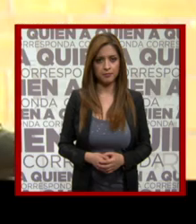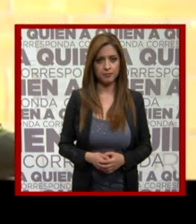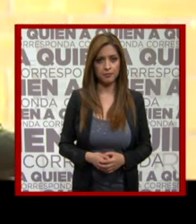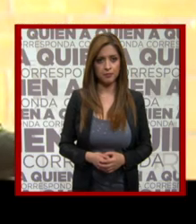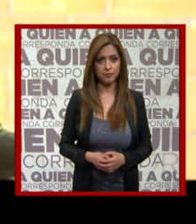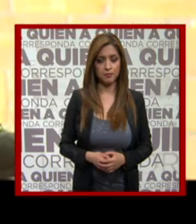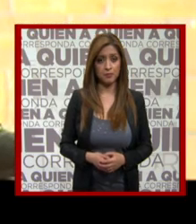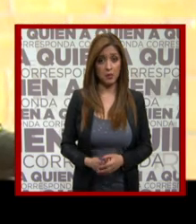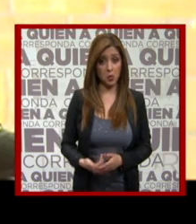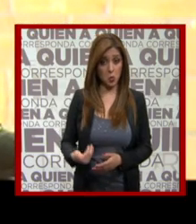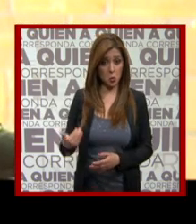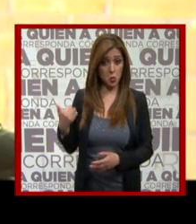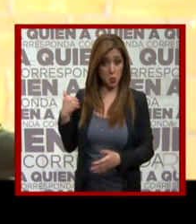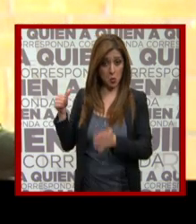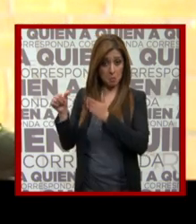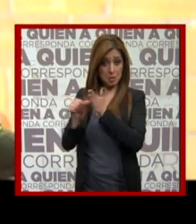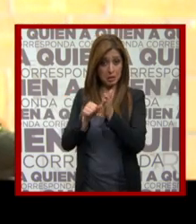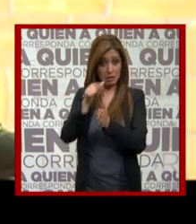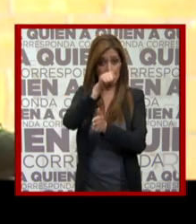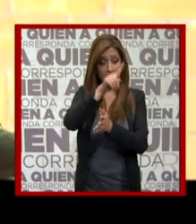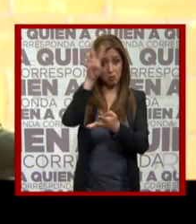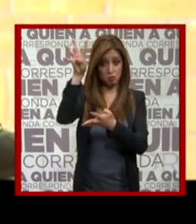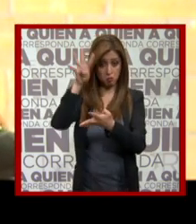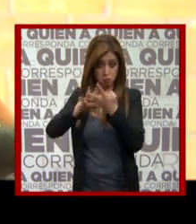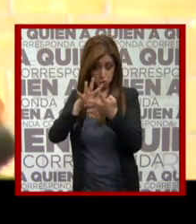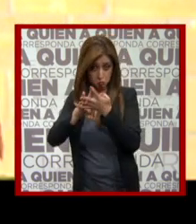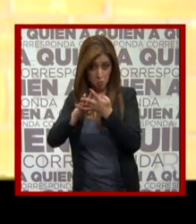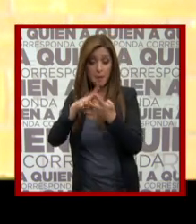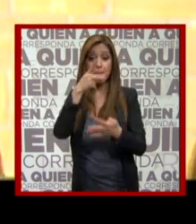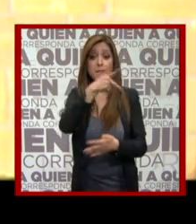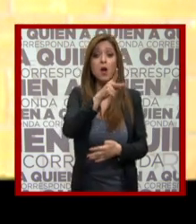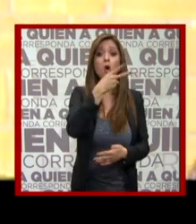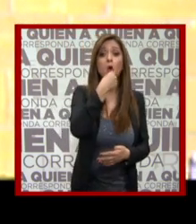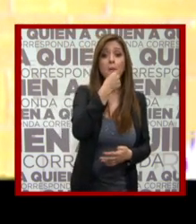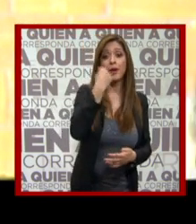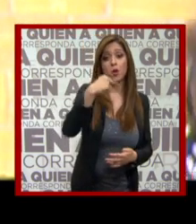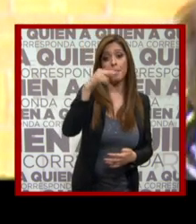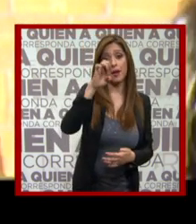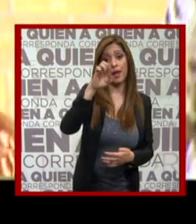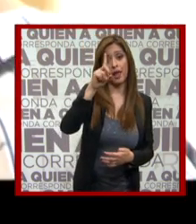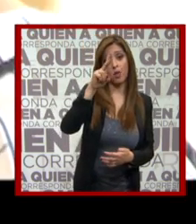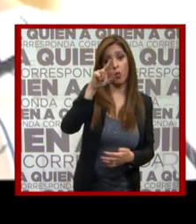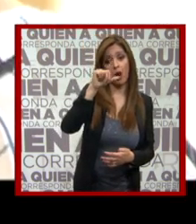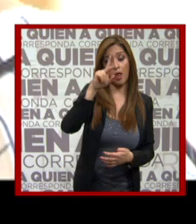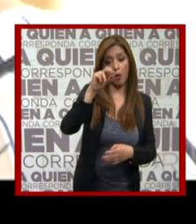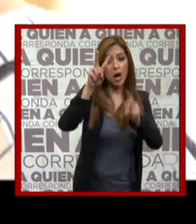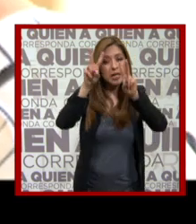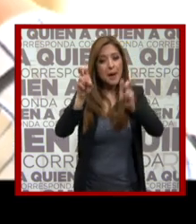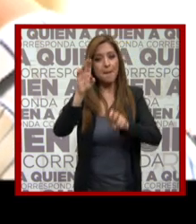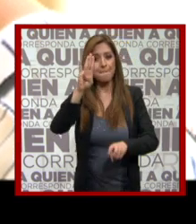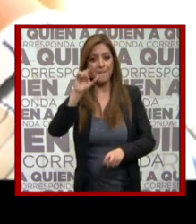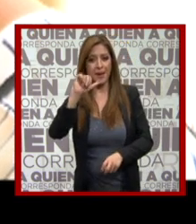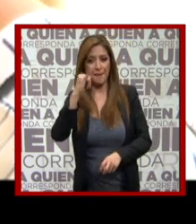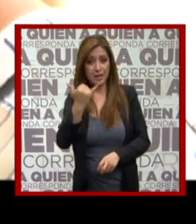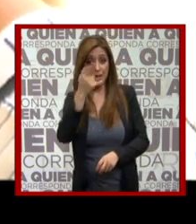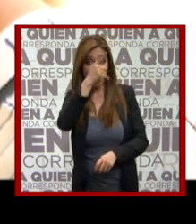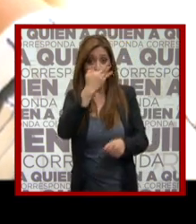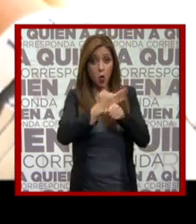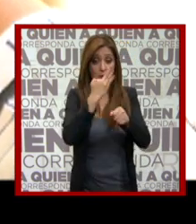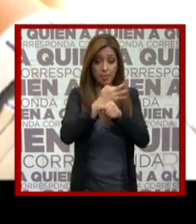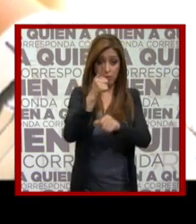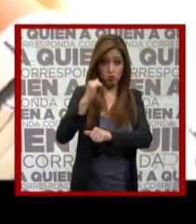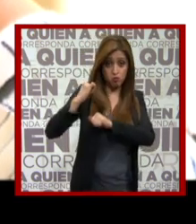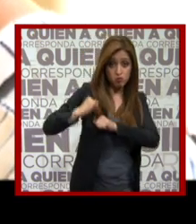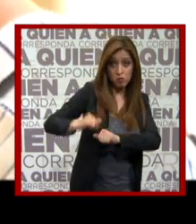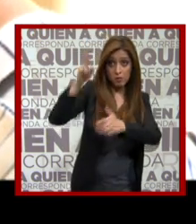Unos meses atrás estaba en prisión, pero ahora Eduardo Rodríguez Sánchez, el baby, es el encargado de un centro de arte y